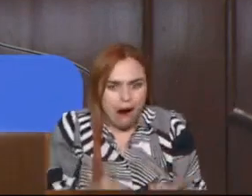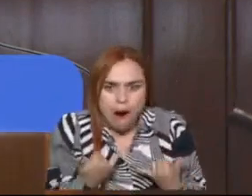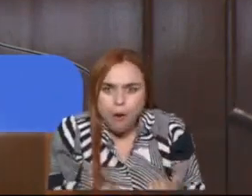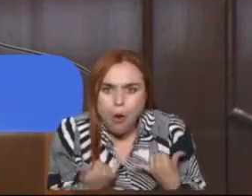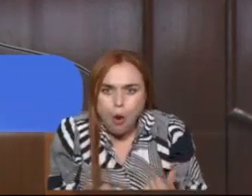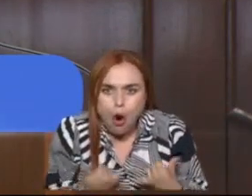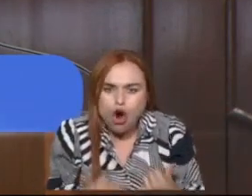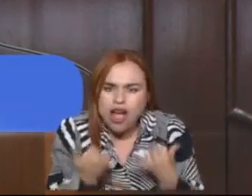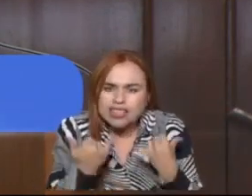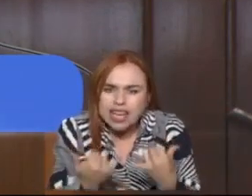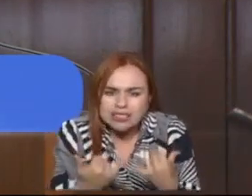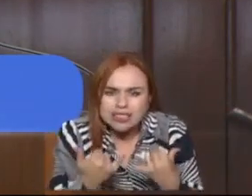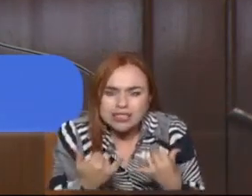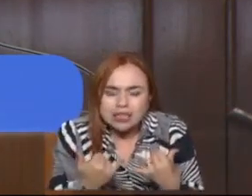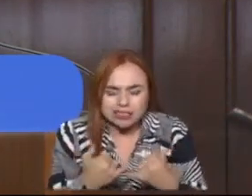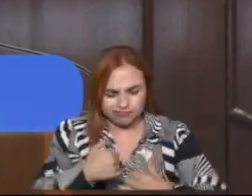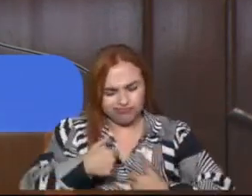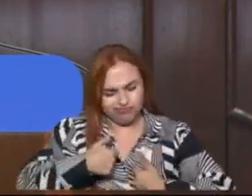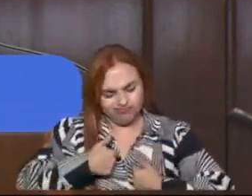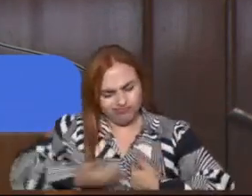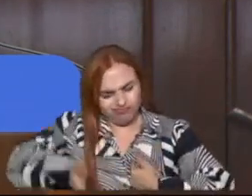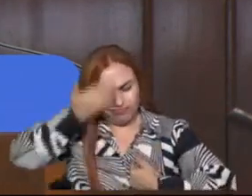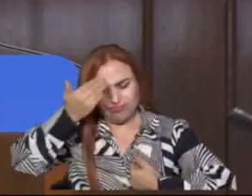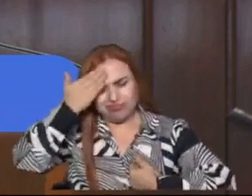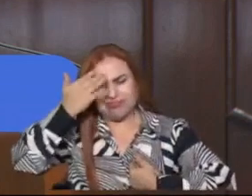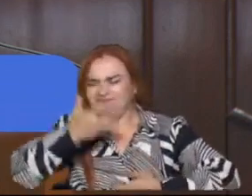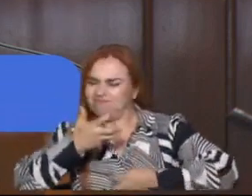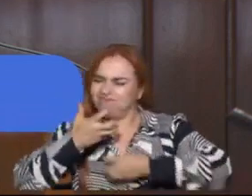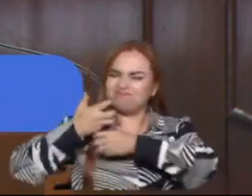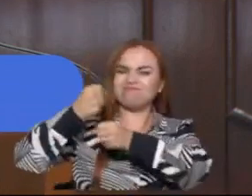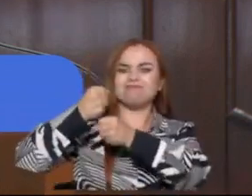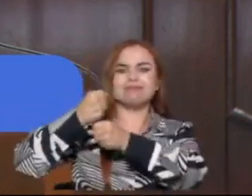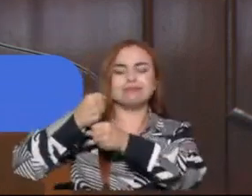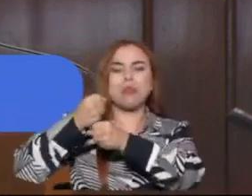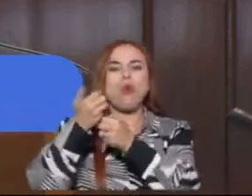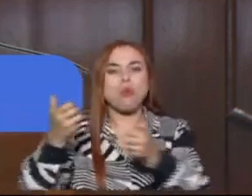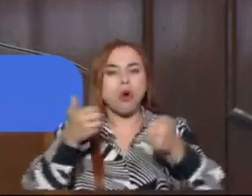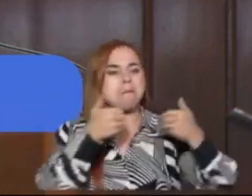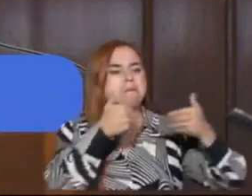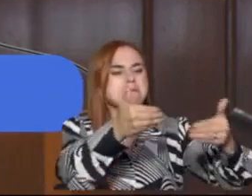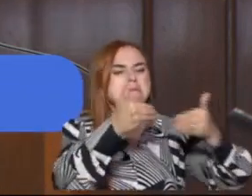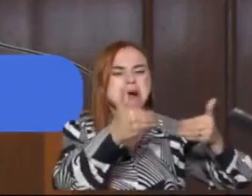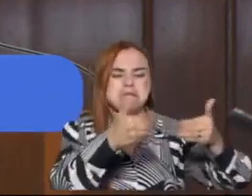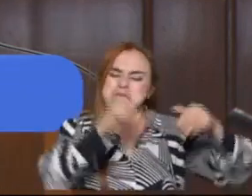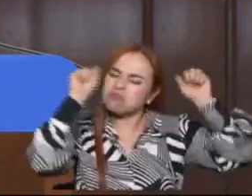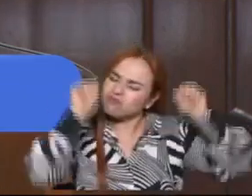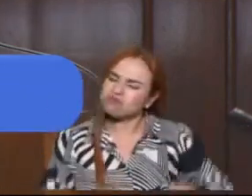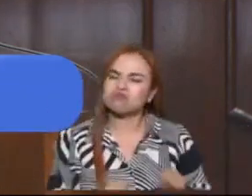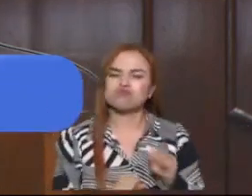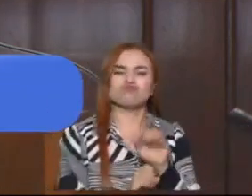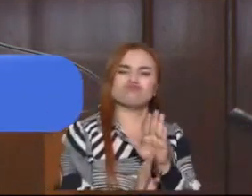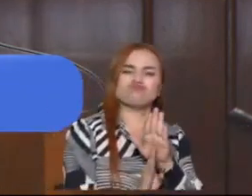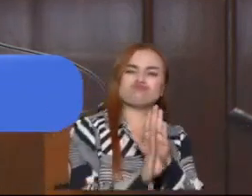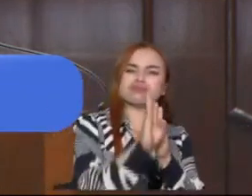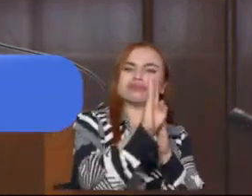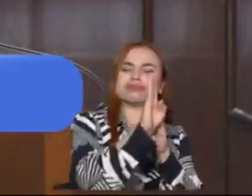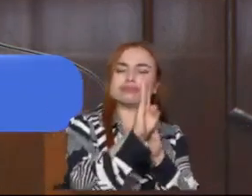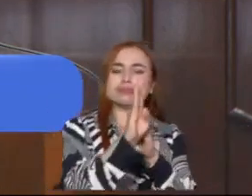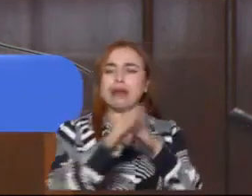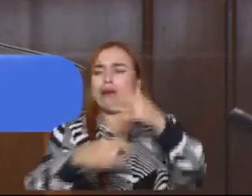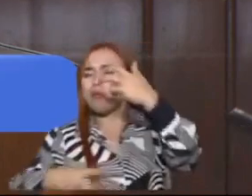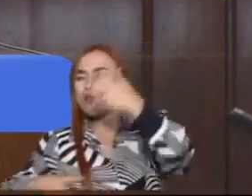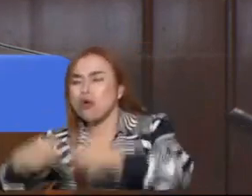mantengo mi confianza en la capacidad de nuestro país para salir adelante, aún en medio de